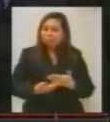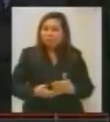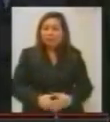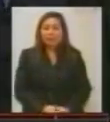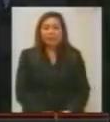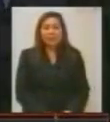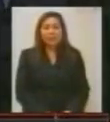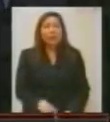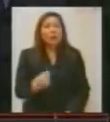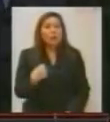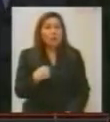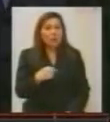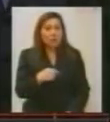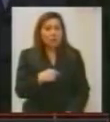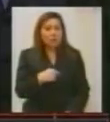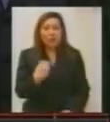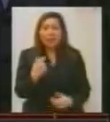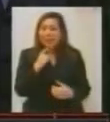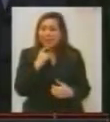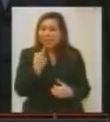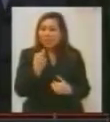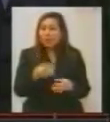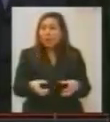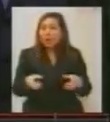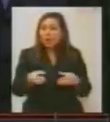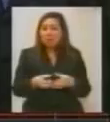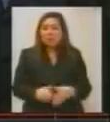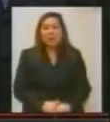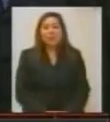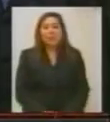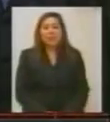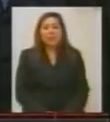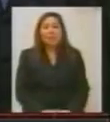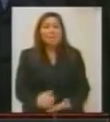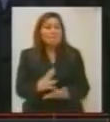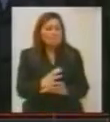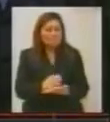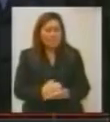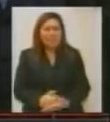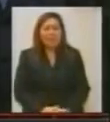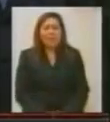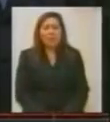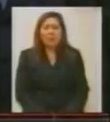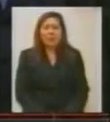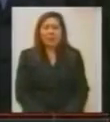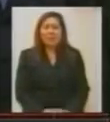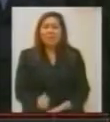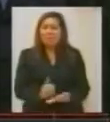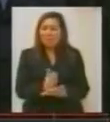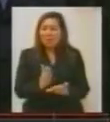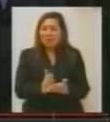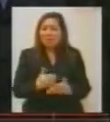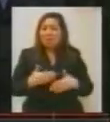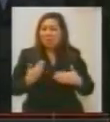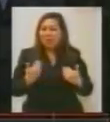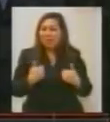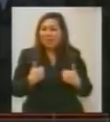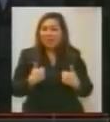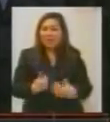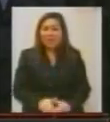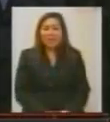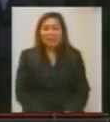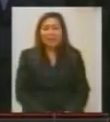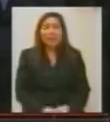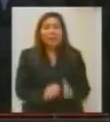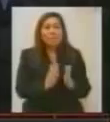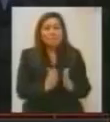Parlamento, nosotros cedemos una comisión, la que menos problemas nos pueda ocasionar.